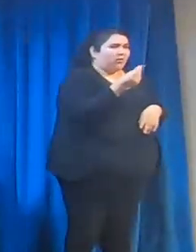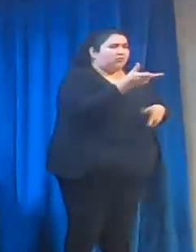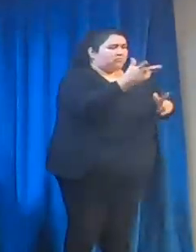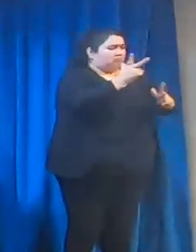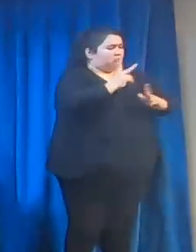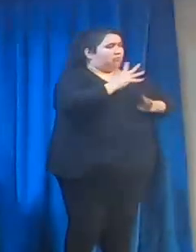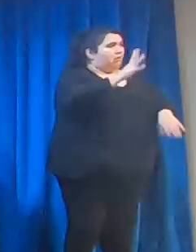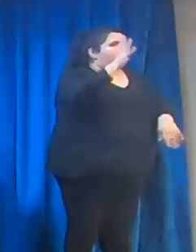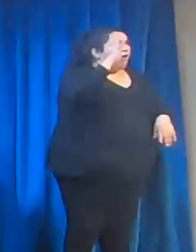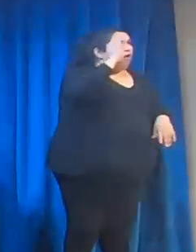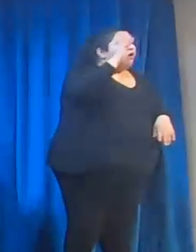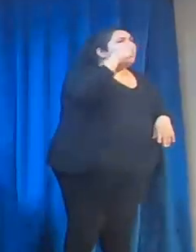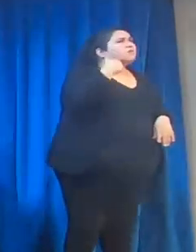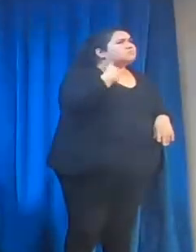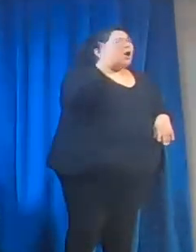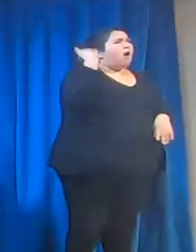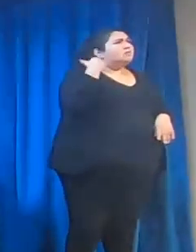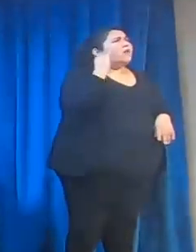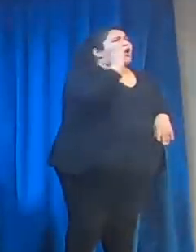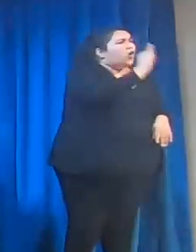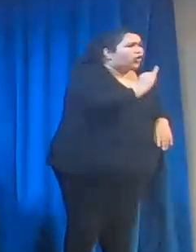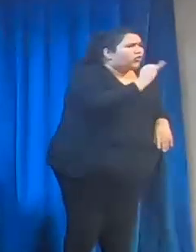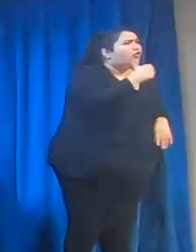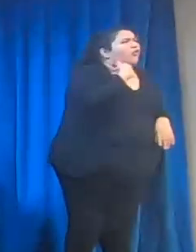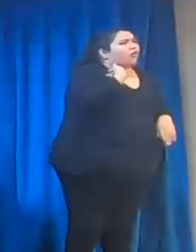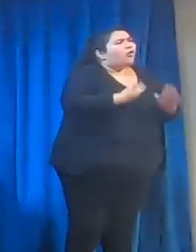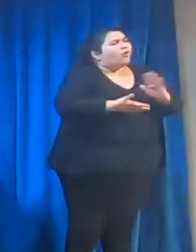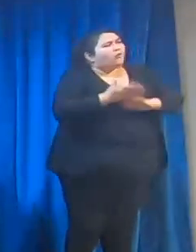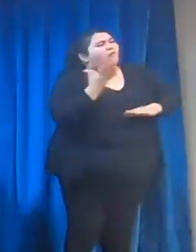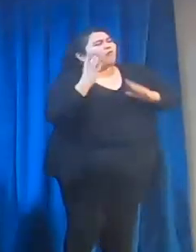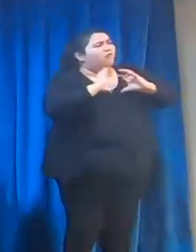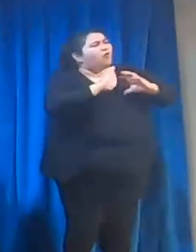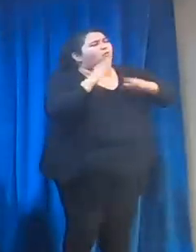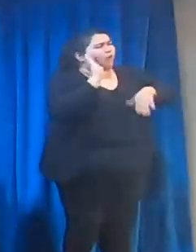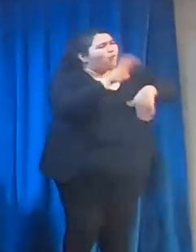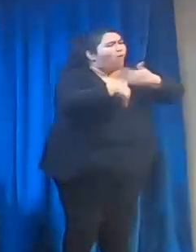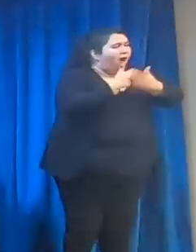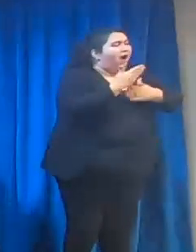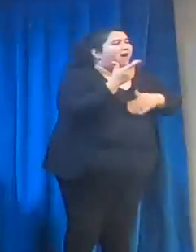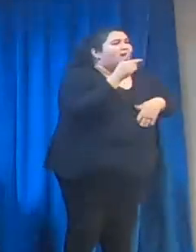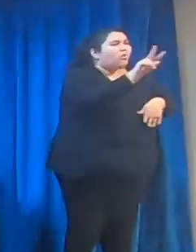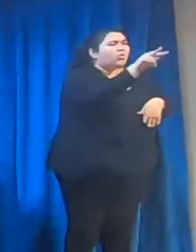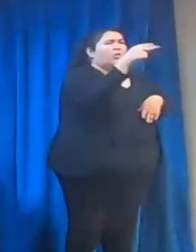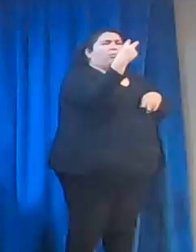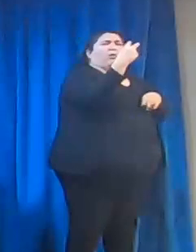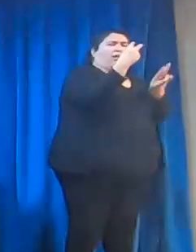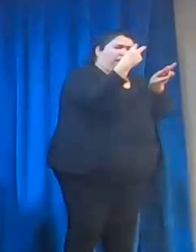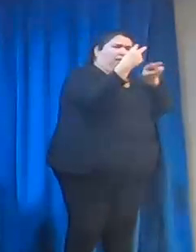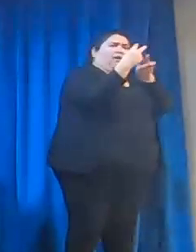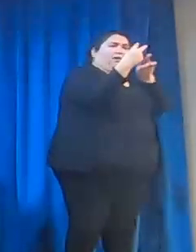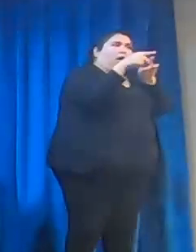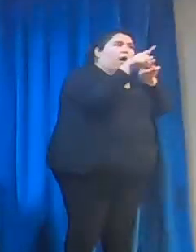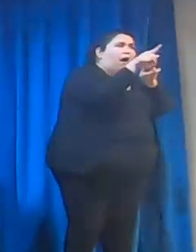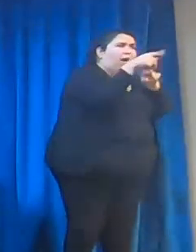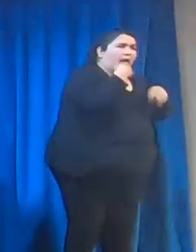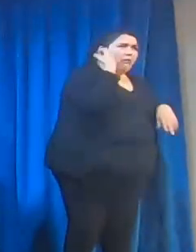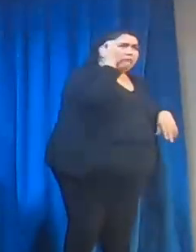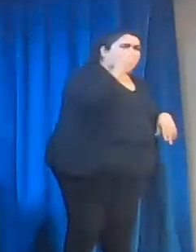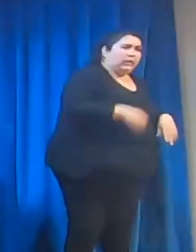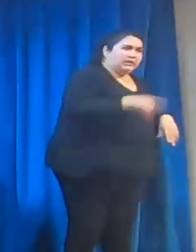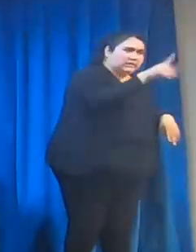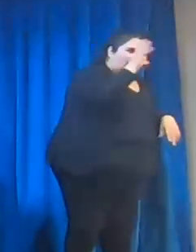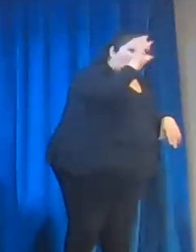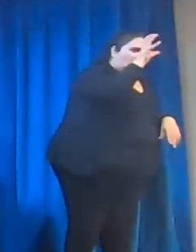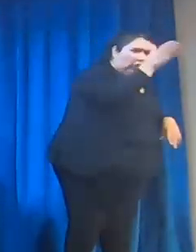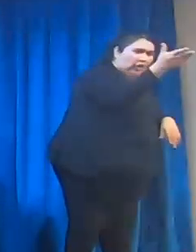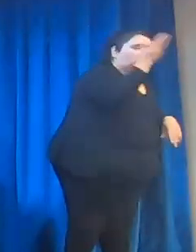ahí se acordó que te había contado que se iba el sábado a jugar al fútbol y cuando te mira te dice, ¿este se acordó?